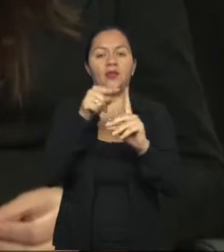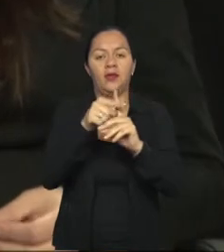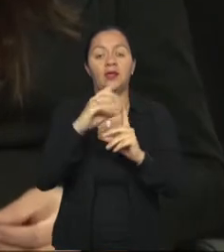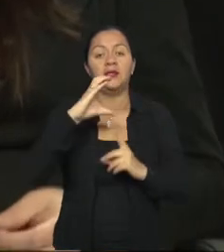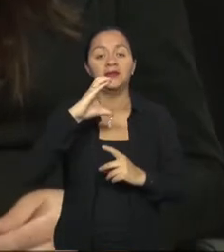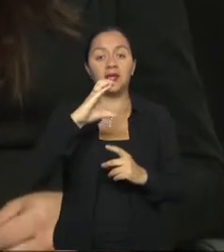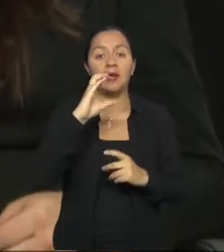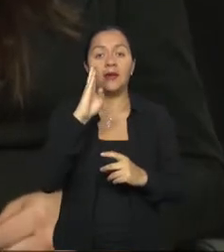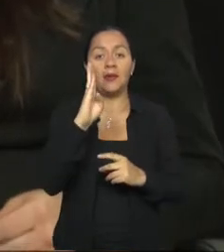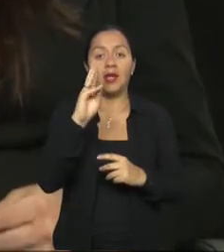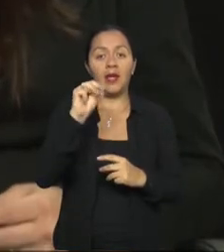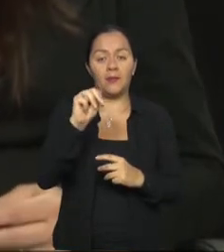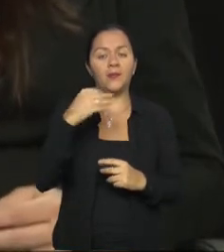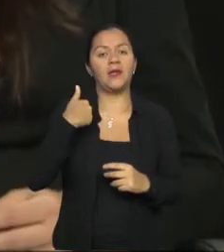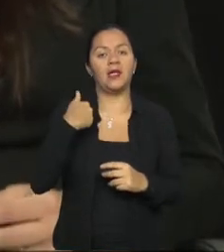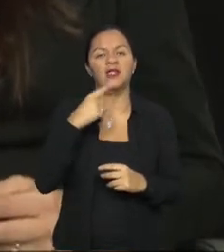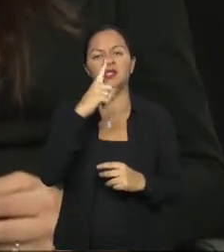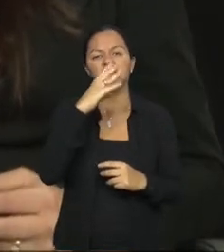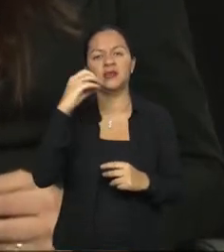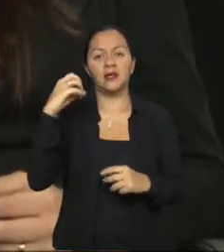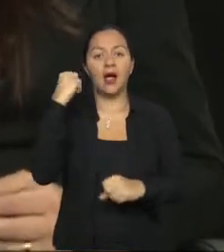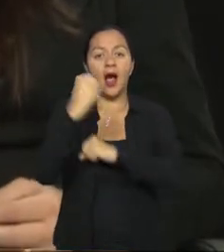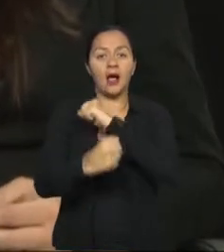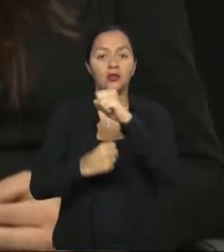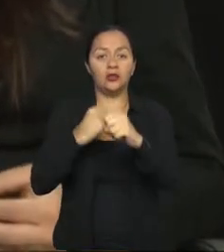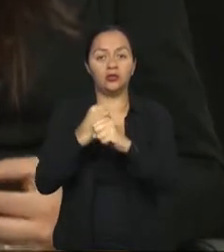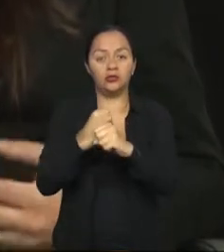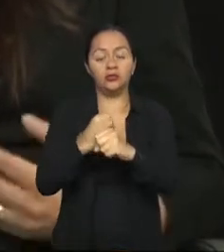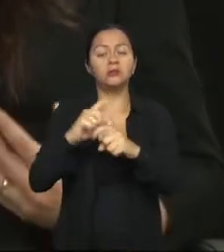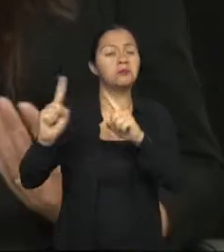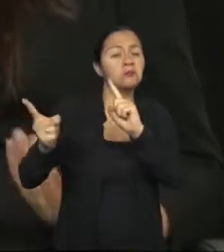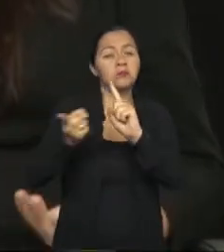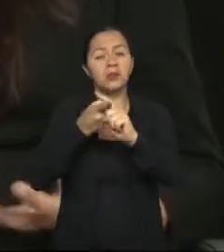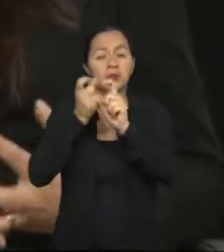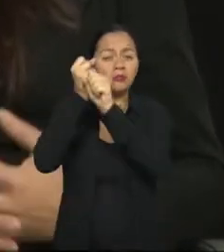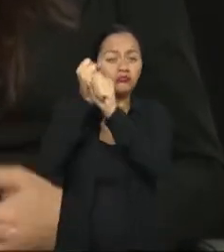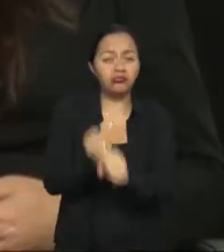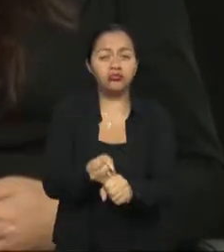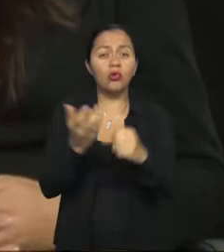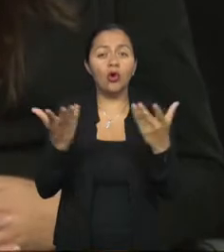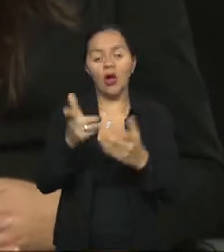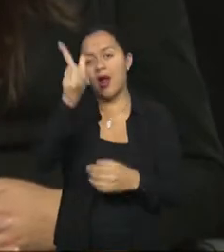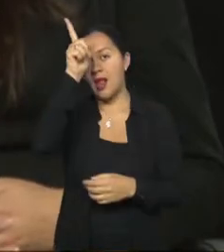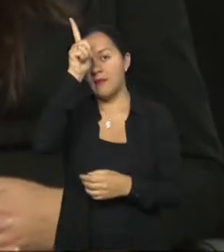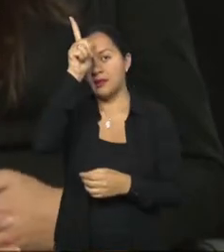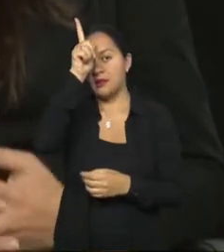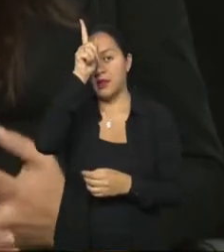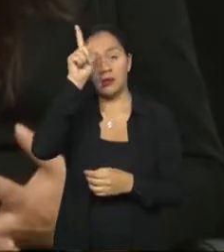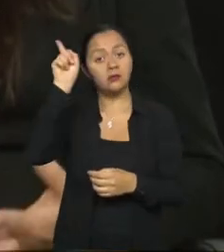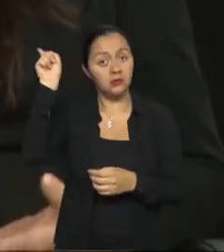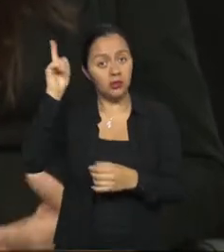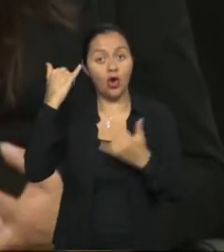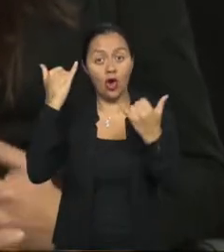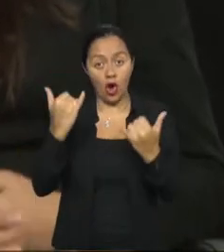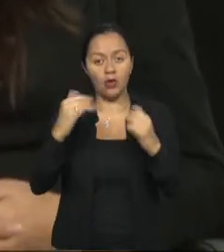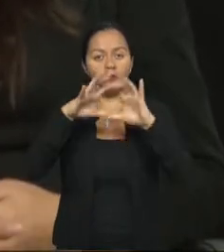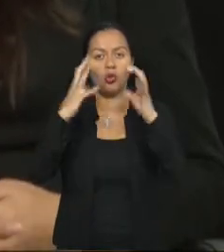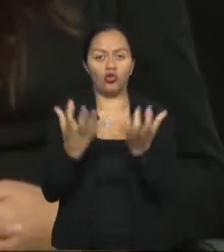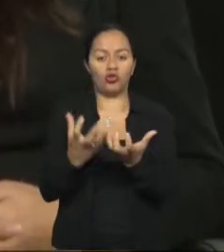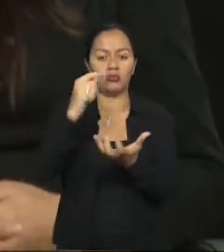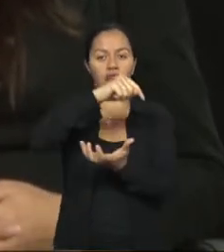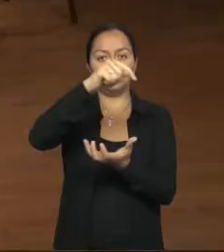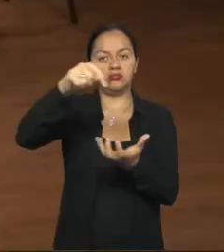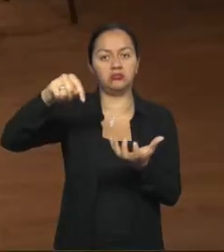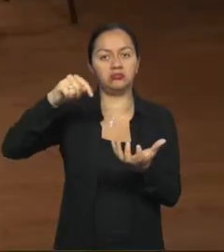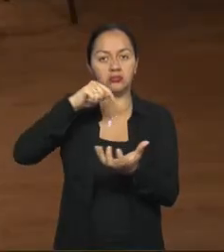100 años de existencia, nació en Alemania y ahora tiene una cobertura mundial.